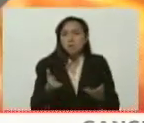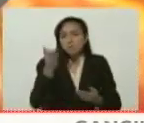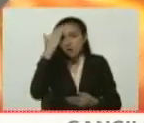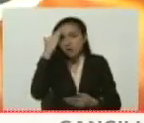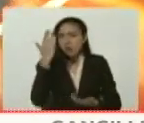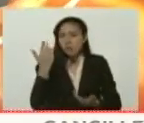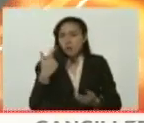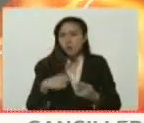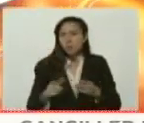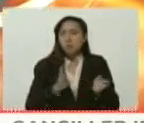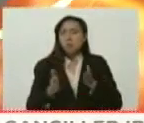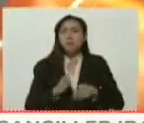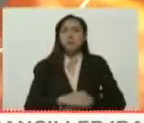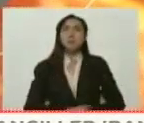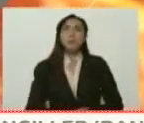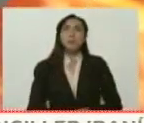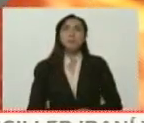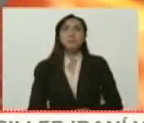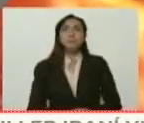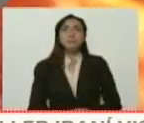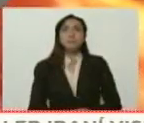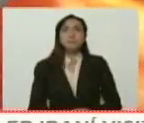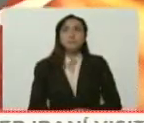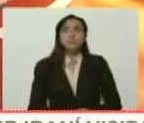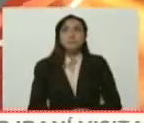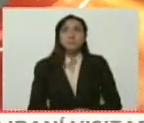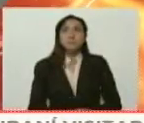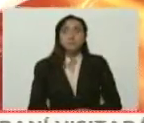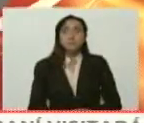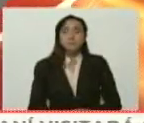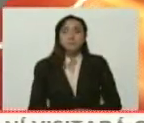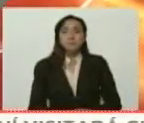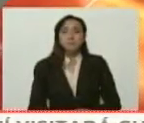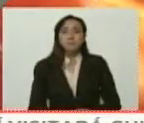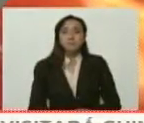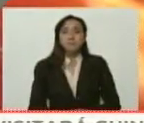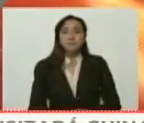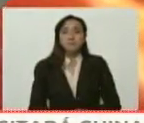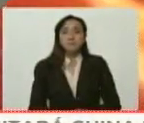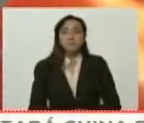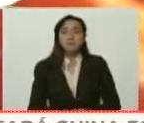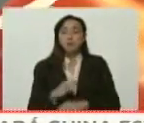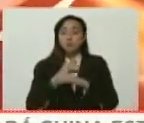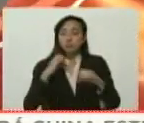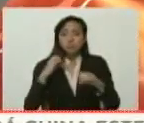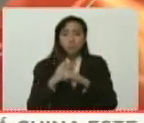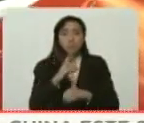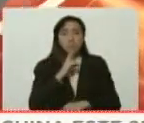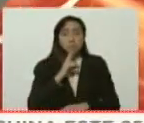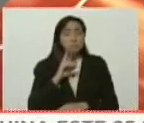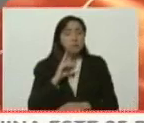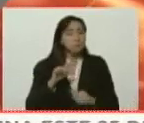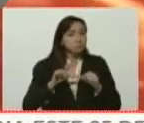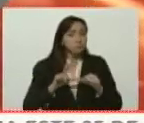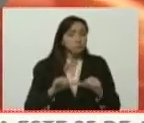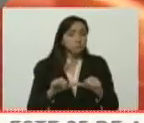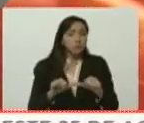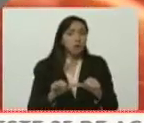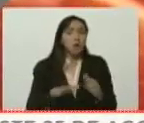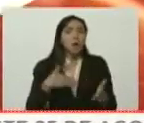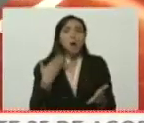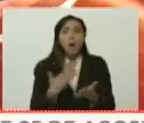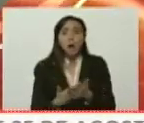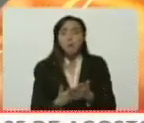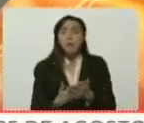de transporte. No, esto se va a tener hasta que se restablezca el servicio y una